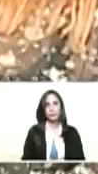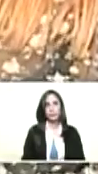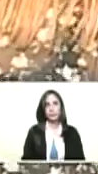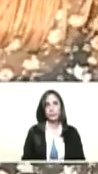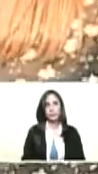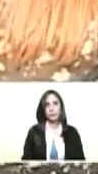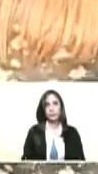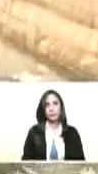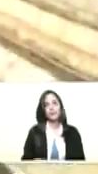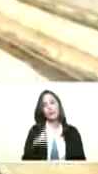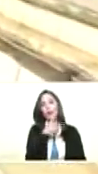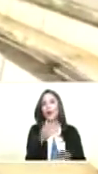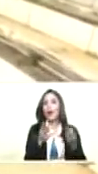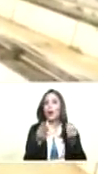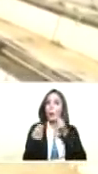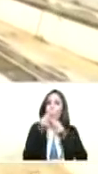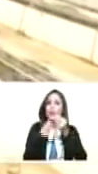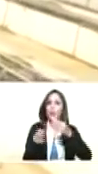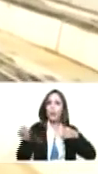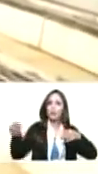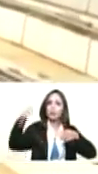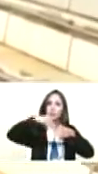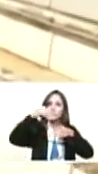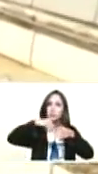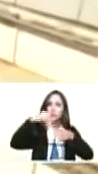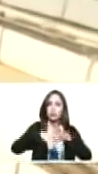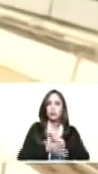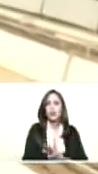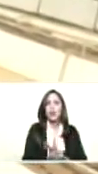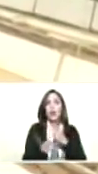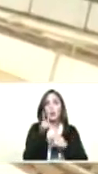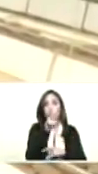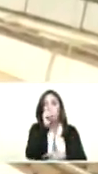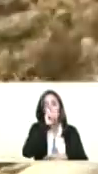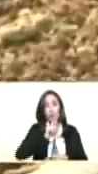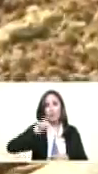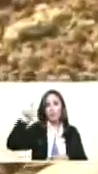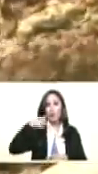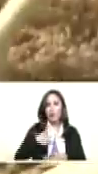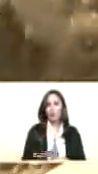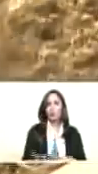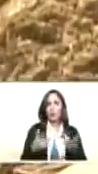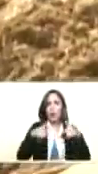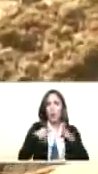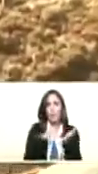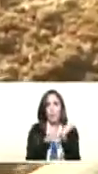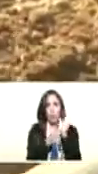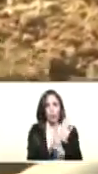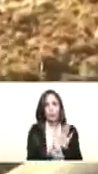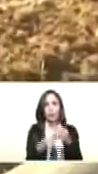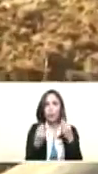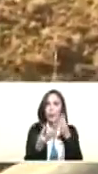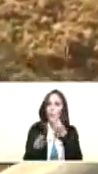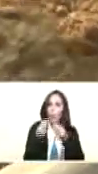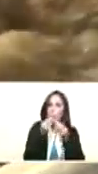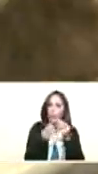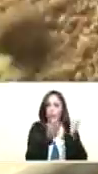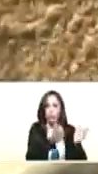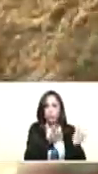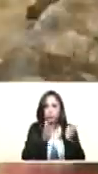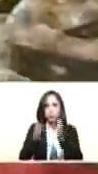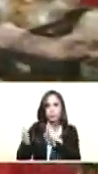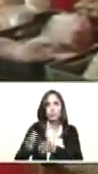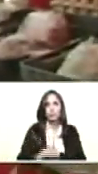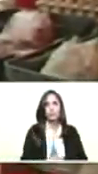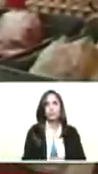Complementando pues los comités locales de abastecimiento y producción, hoy que estamos cumpliendo nuestro segundo aniversario, bueno, aquí le podemos mostrar, mi comandante jefe, la